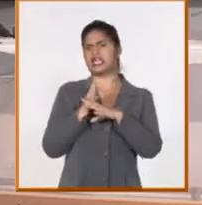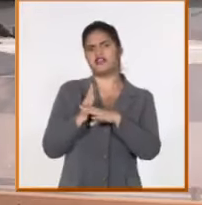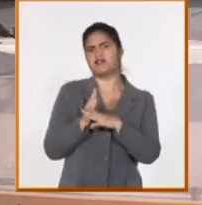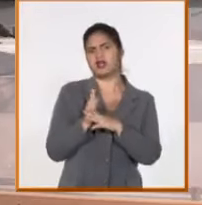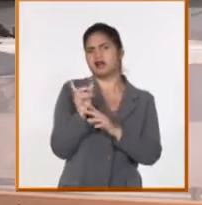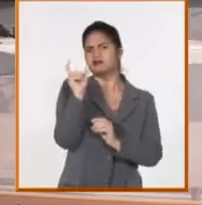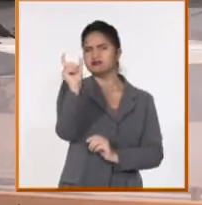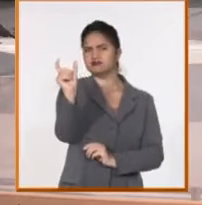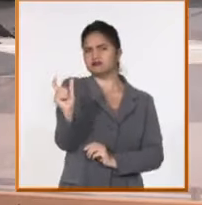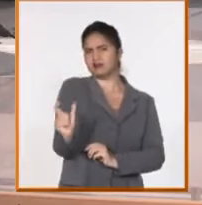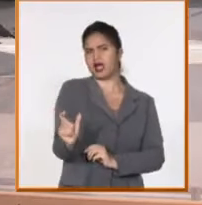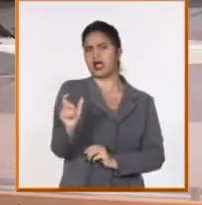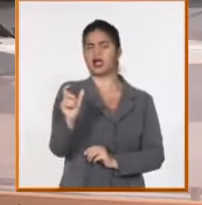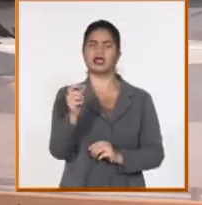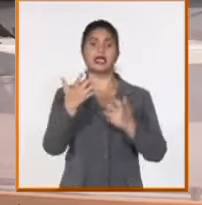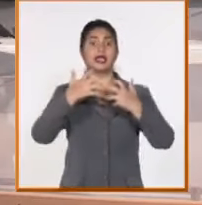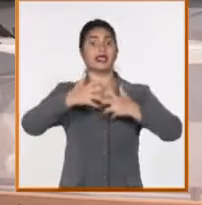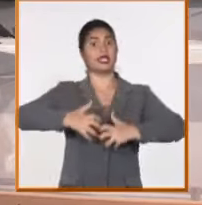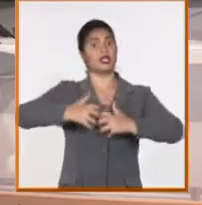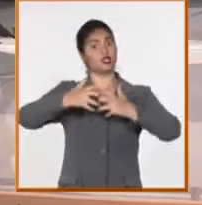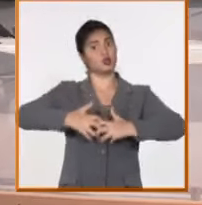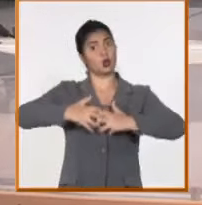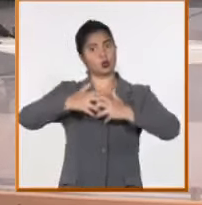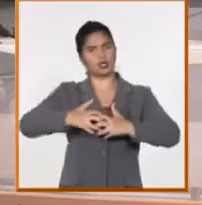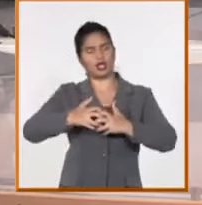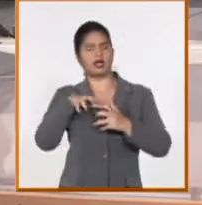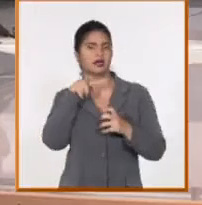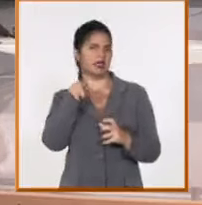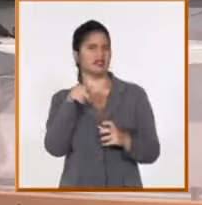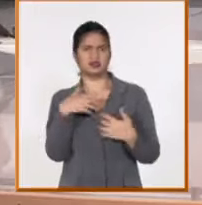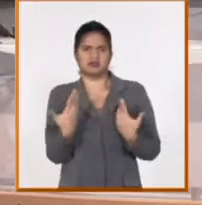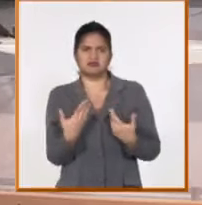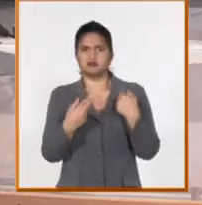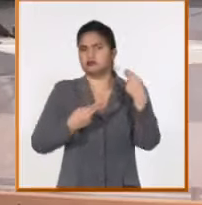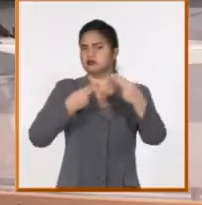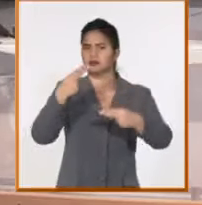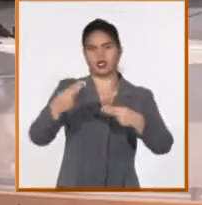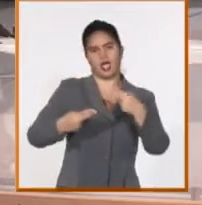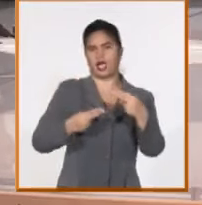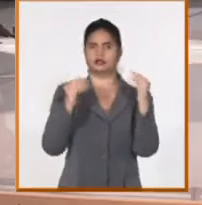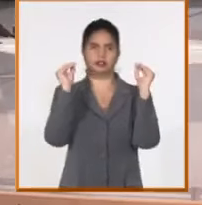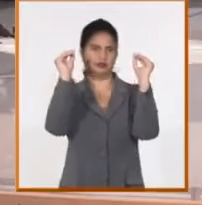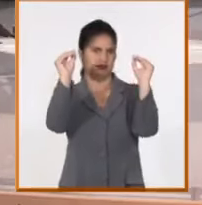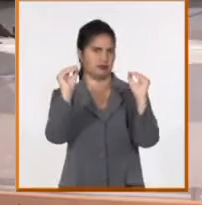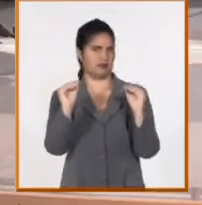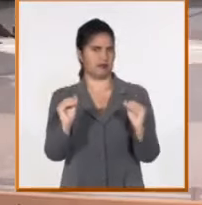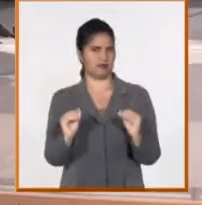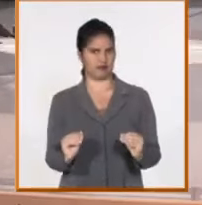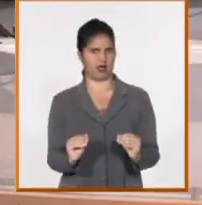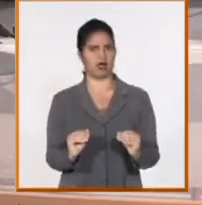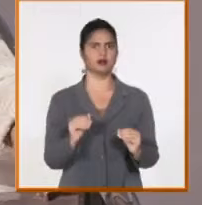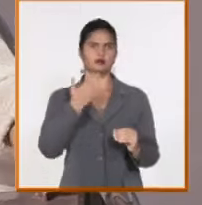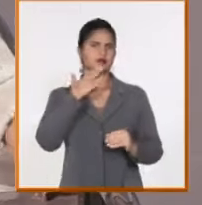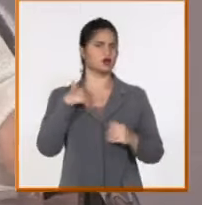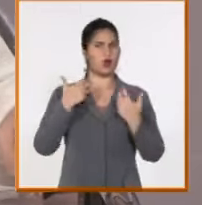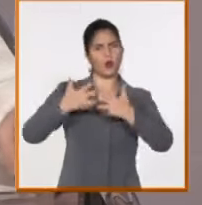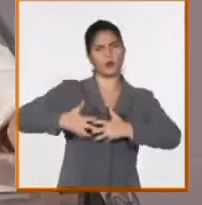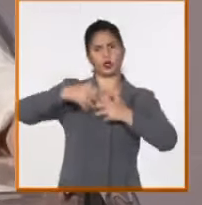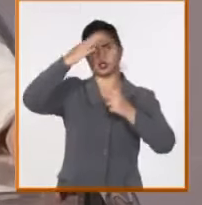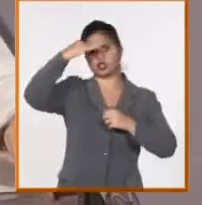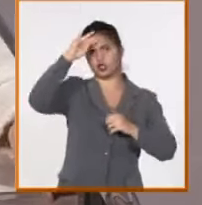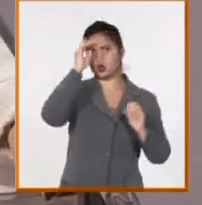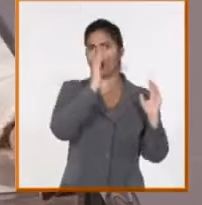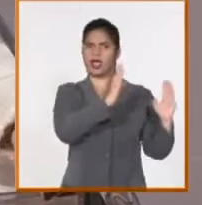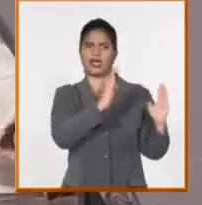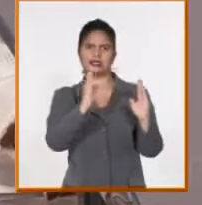dedica Cómo participa de todo este empeño por recuperar las capacidades instaladas en el país en la industria ligera bueno Randy